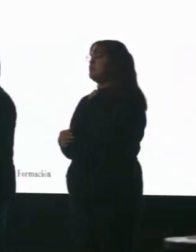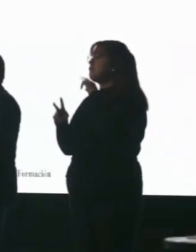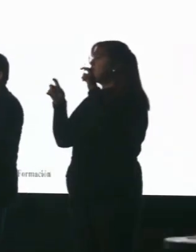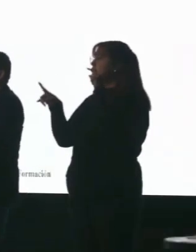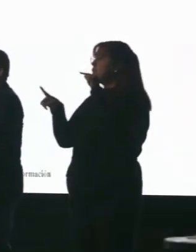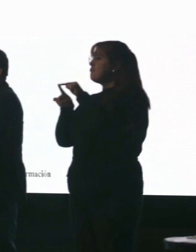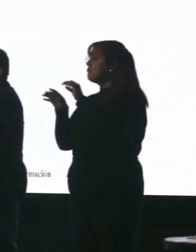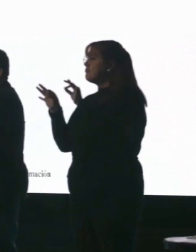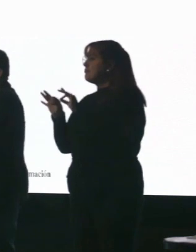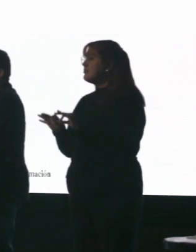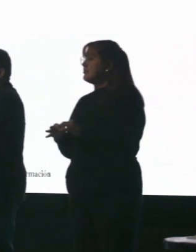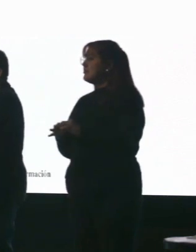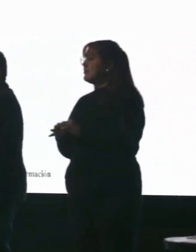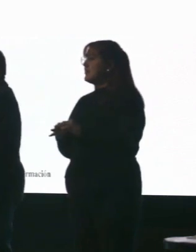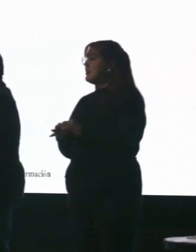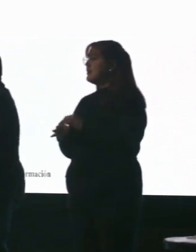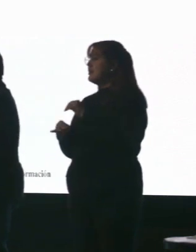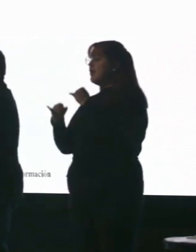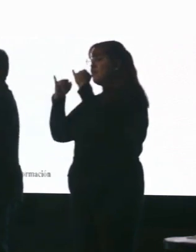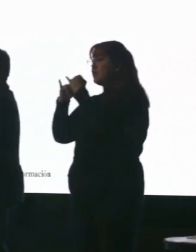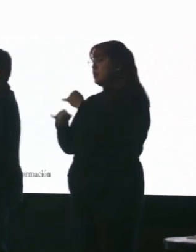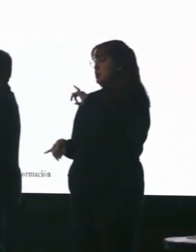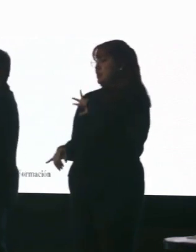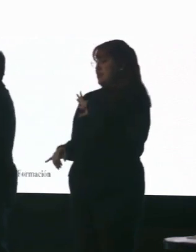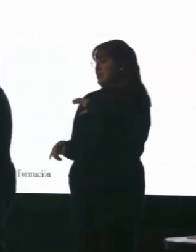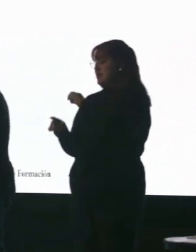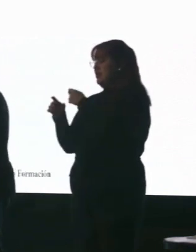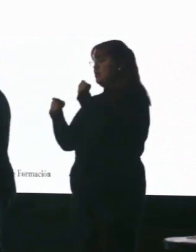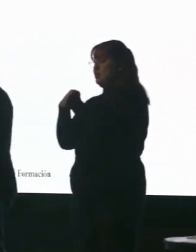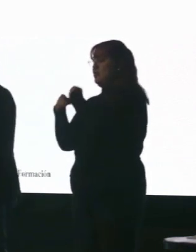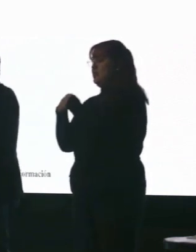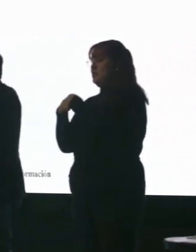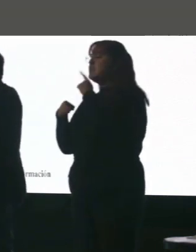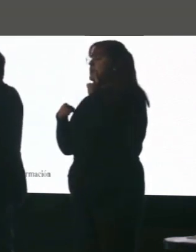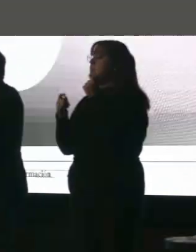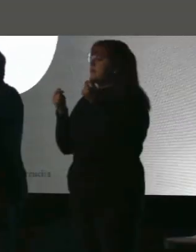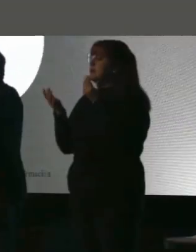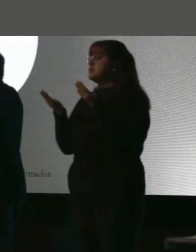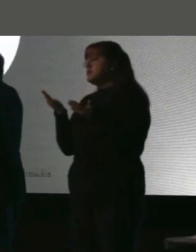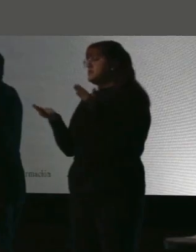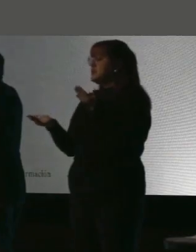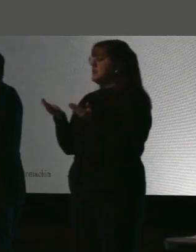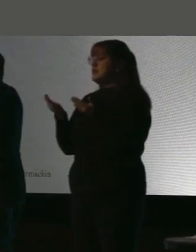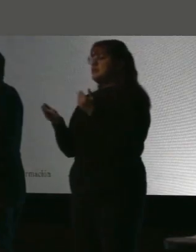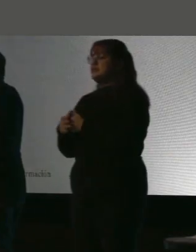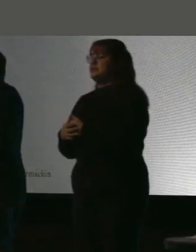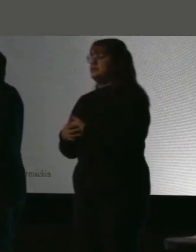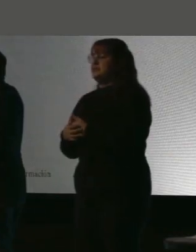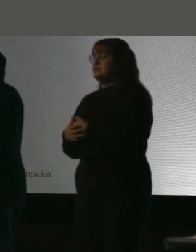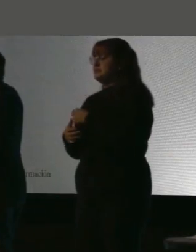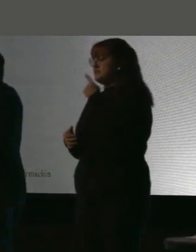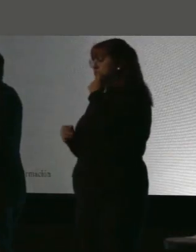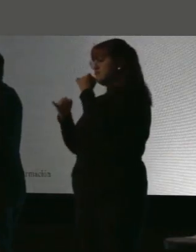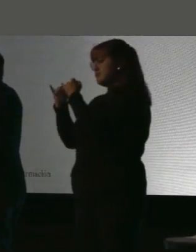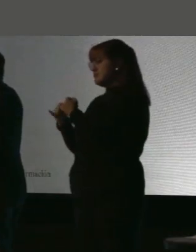ambientes de formación de las rocas de Chile tienen similitudes. Si uno ve el ambiente de formación que tienen las rocas